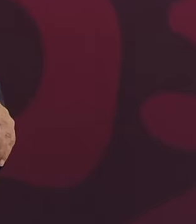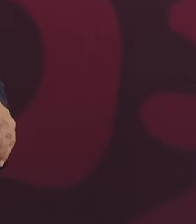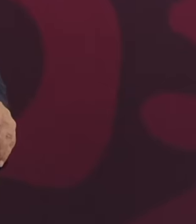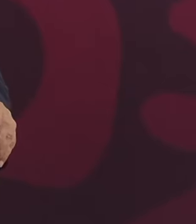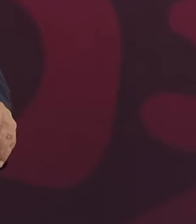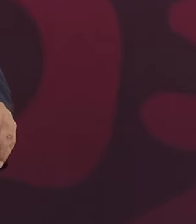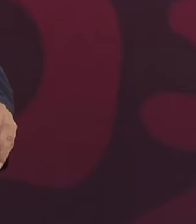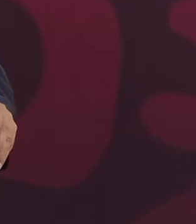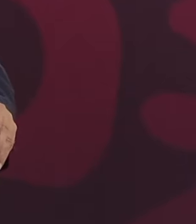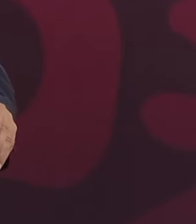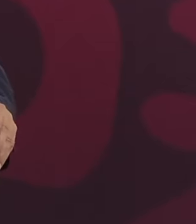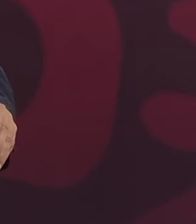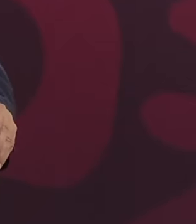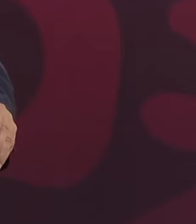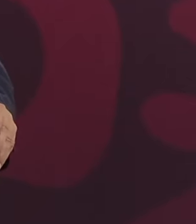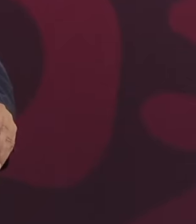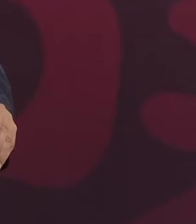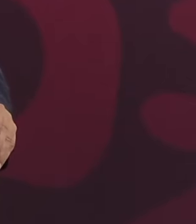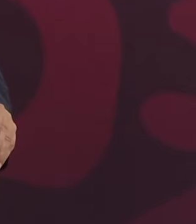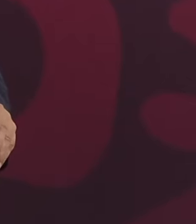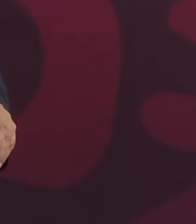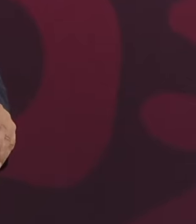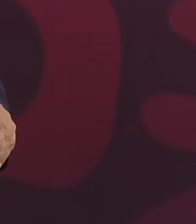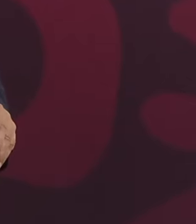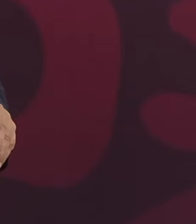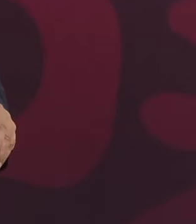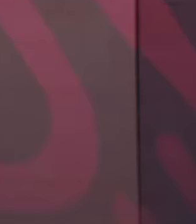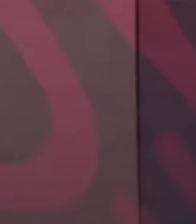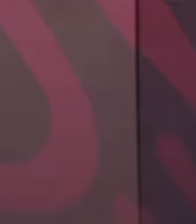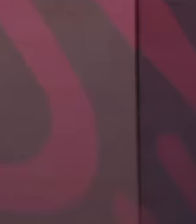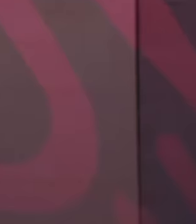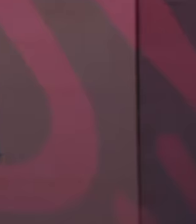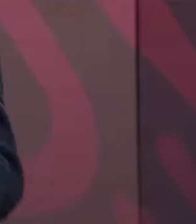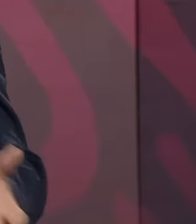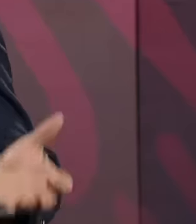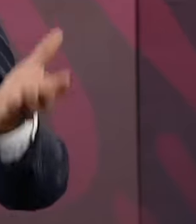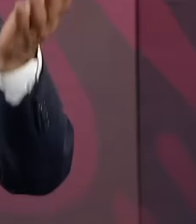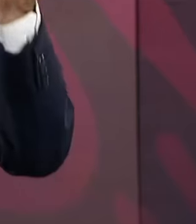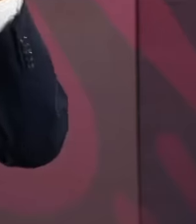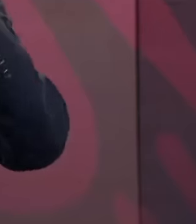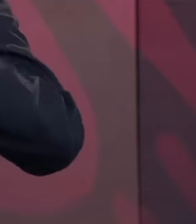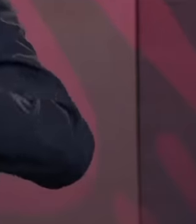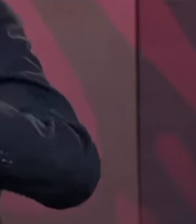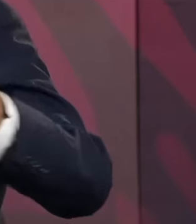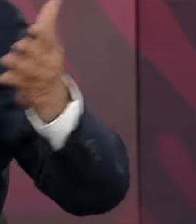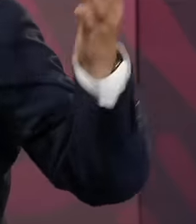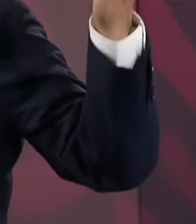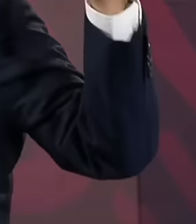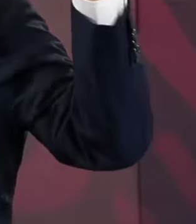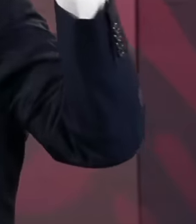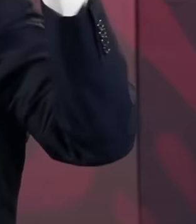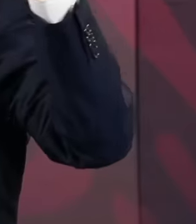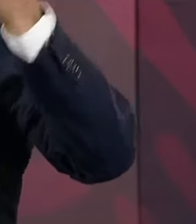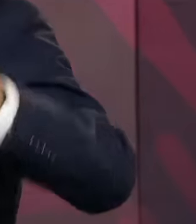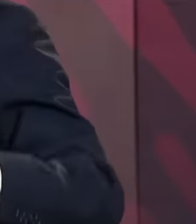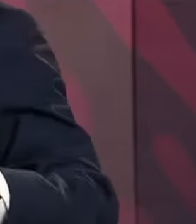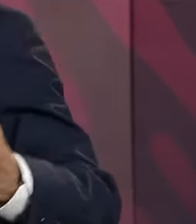Se ha avanzado, pero falta. Y hemos